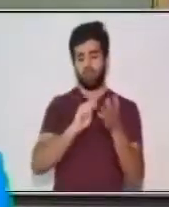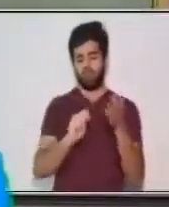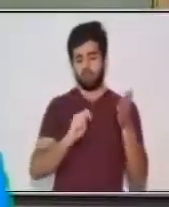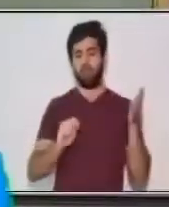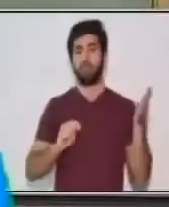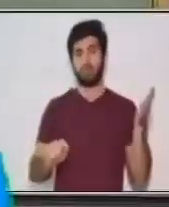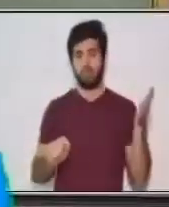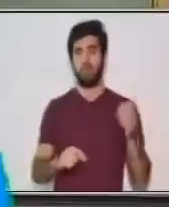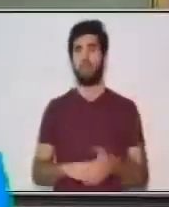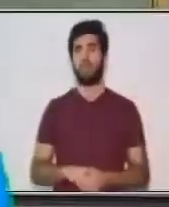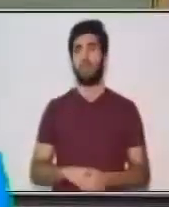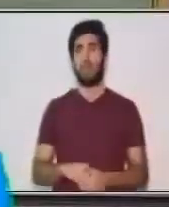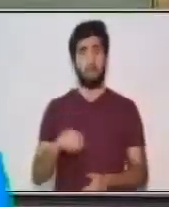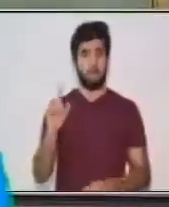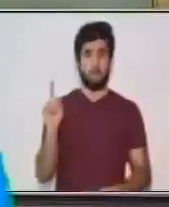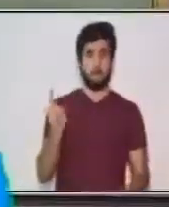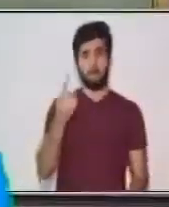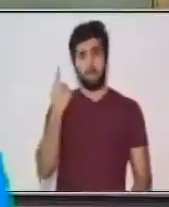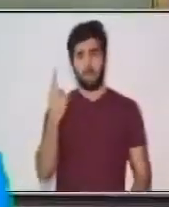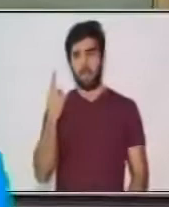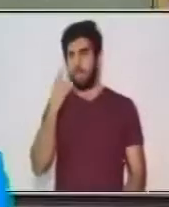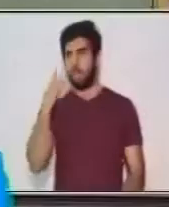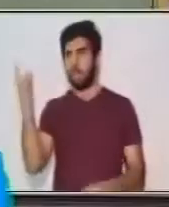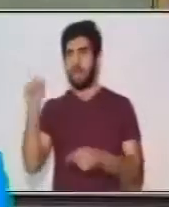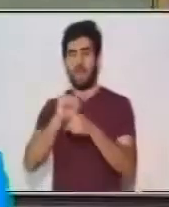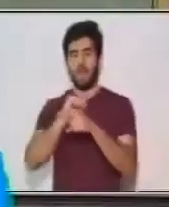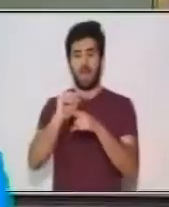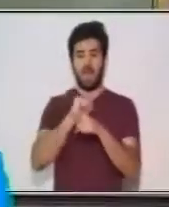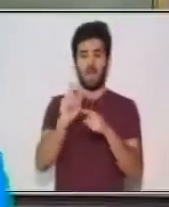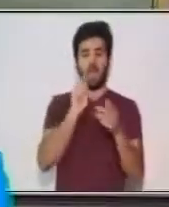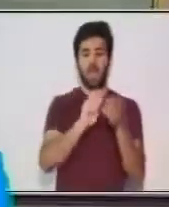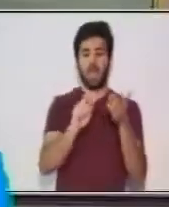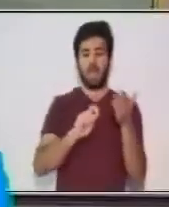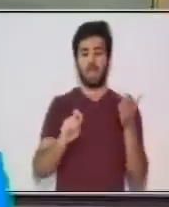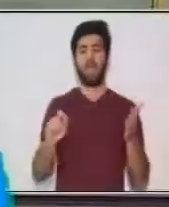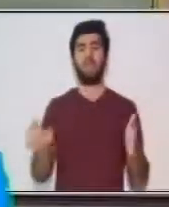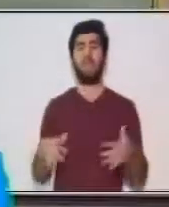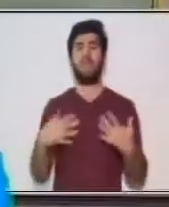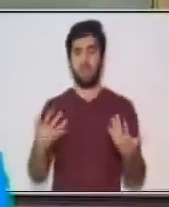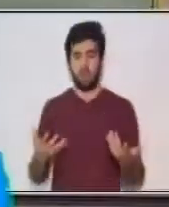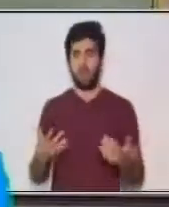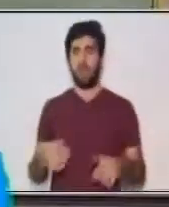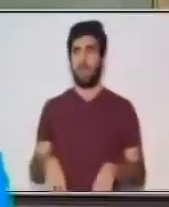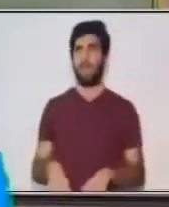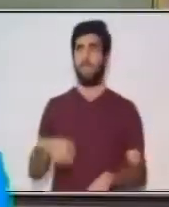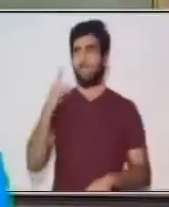anterior. Entonces, el primer ejercicio que tenemos es 9